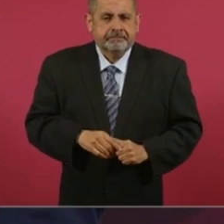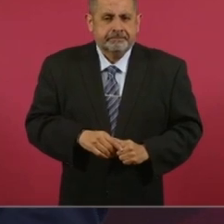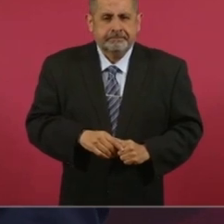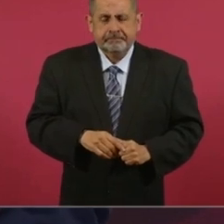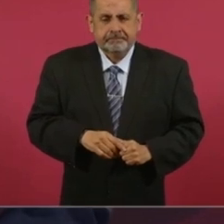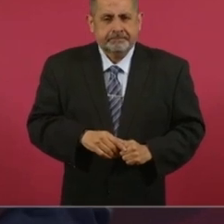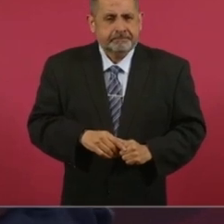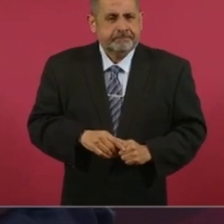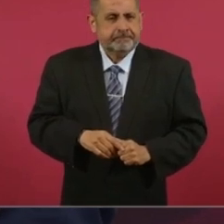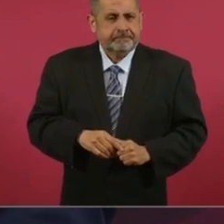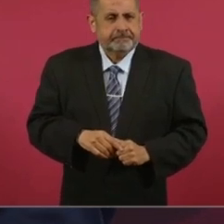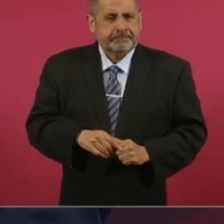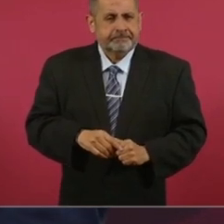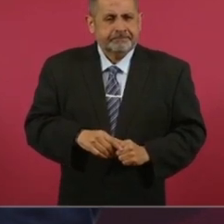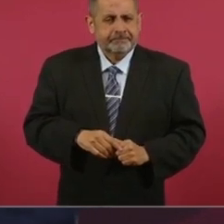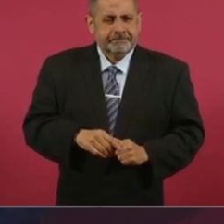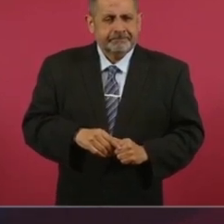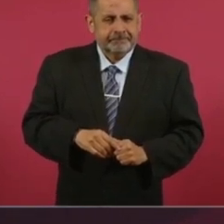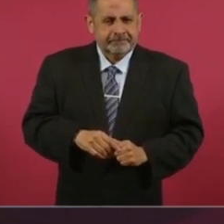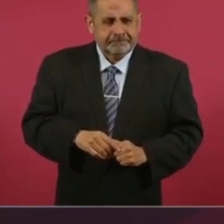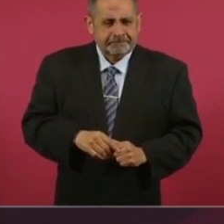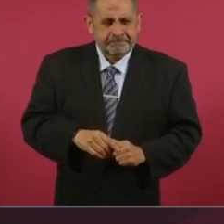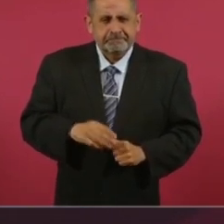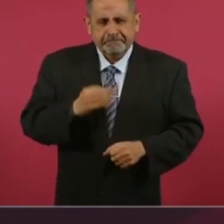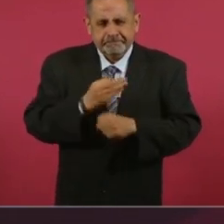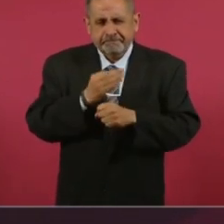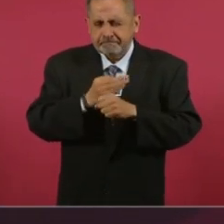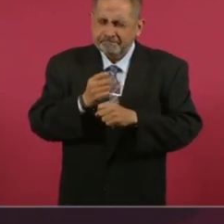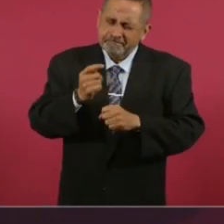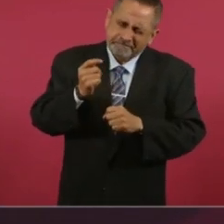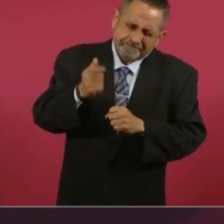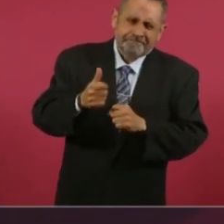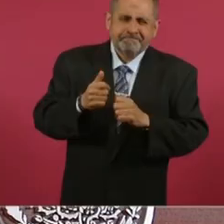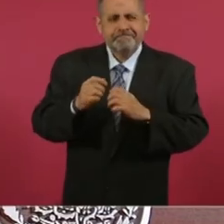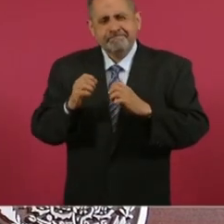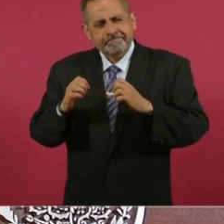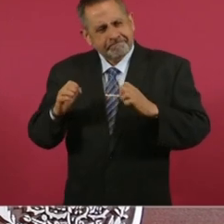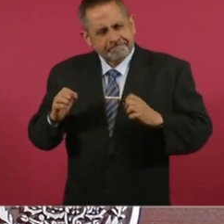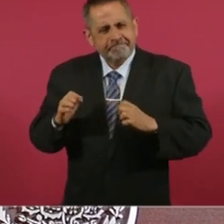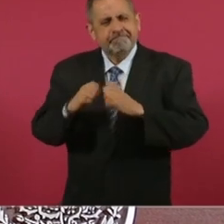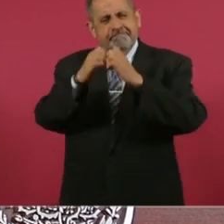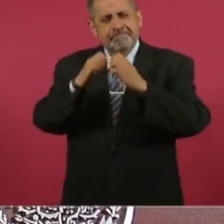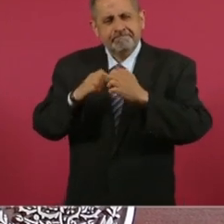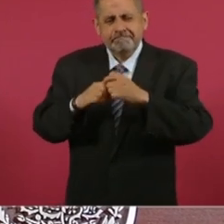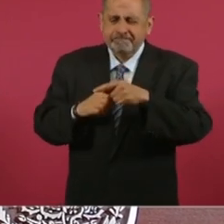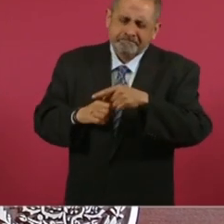de cierta emergencia,